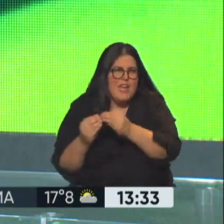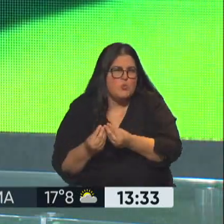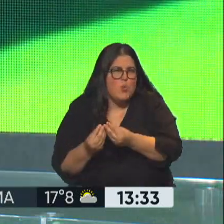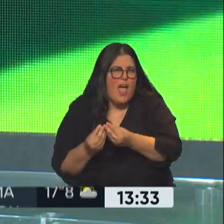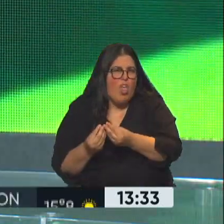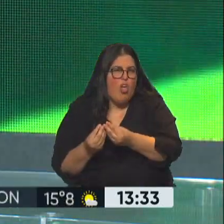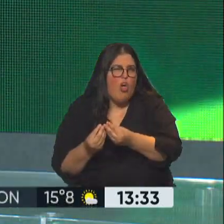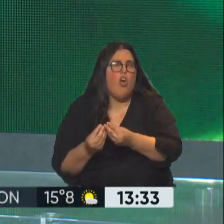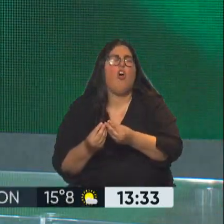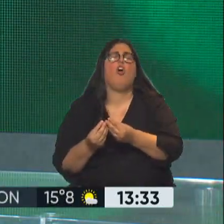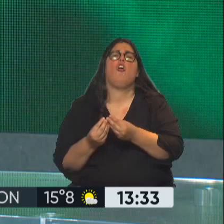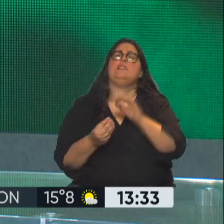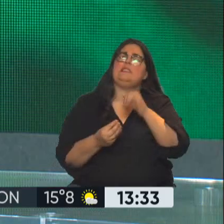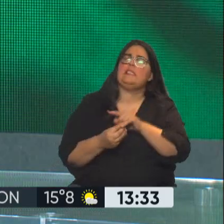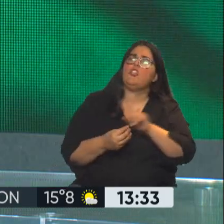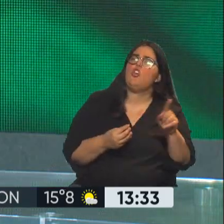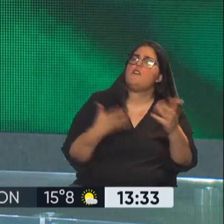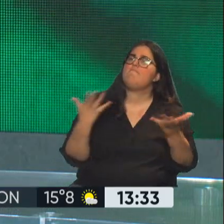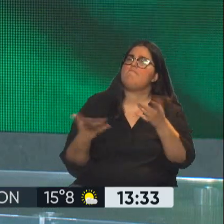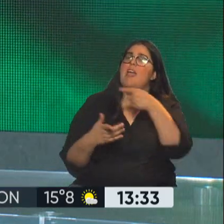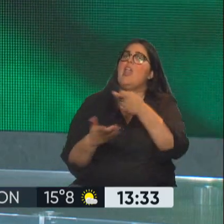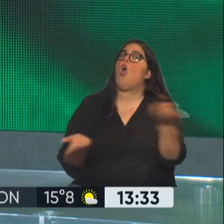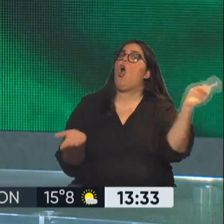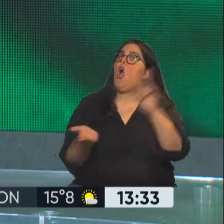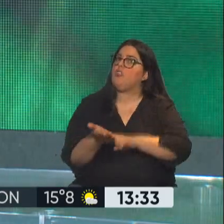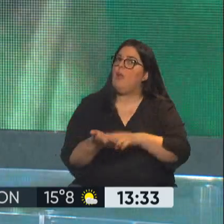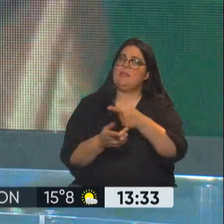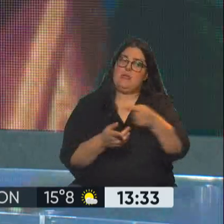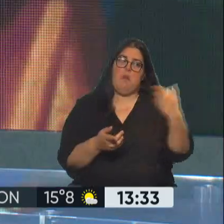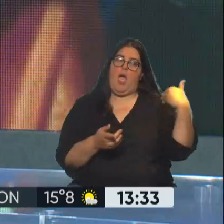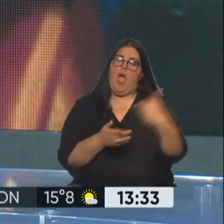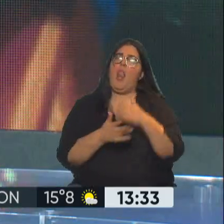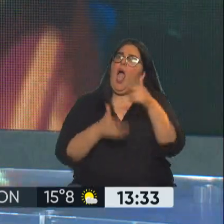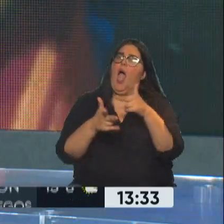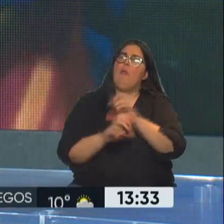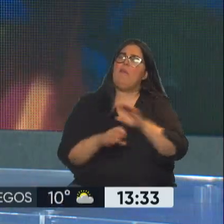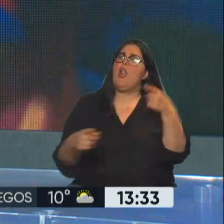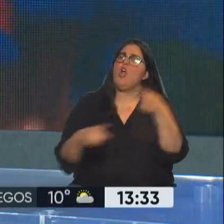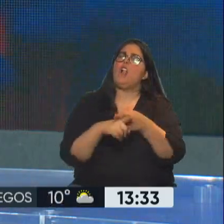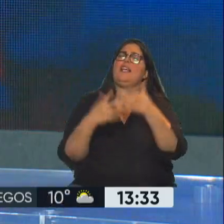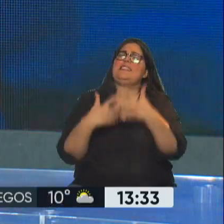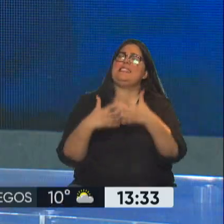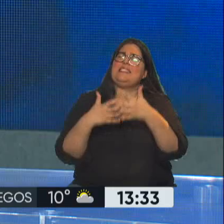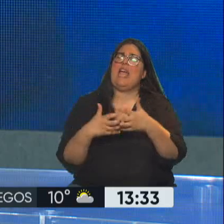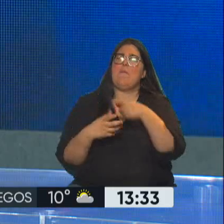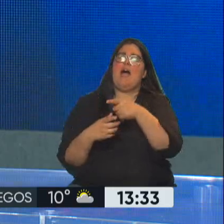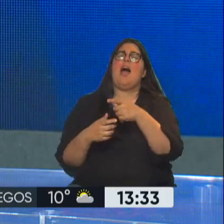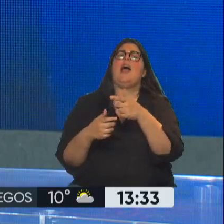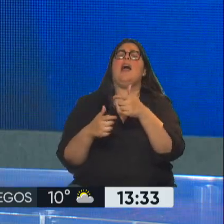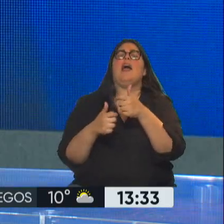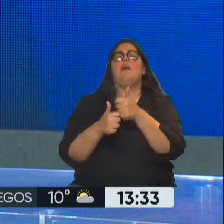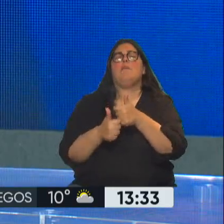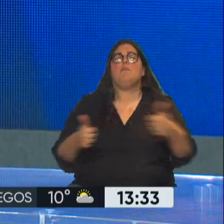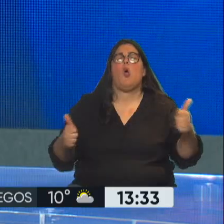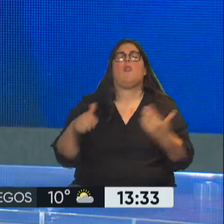aceptar. Bueno, esta semana volvió a cuestionar el sistema electoral, el Tribunal Superior Electoral, que también fue